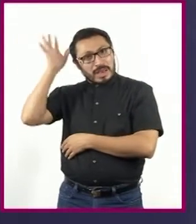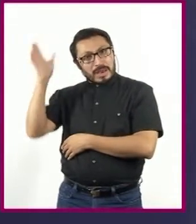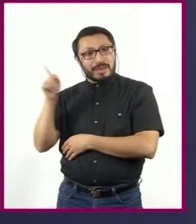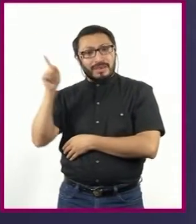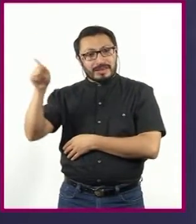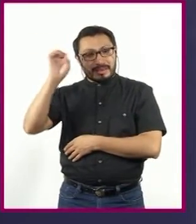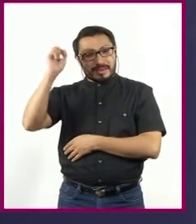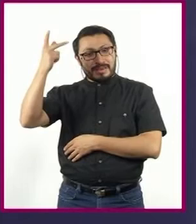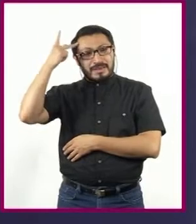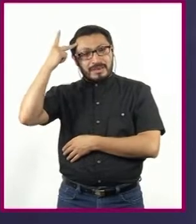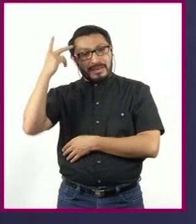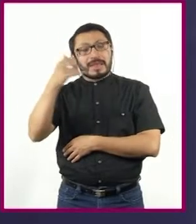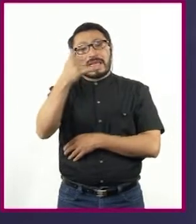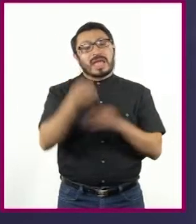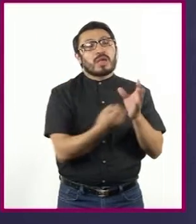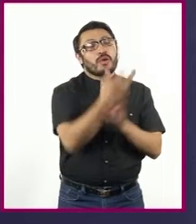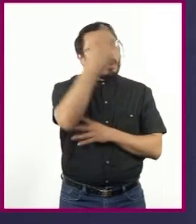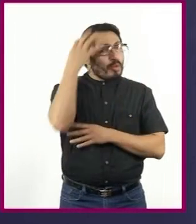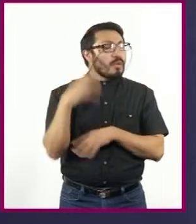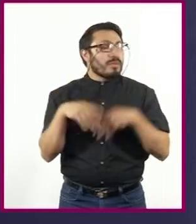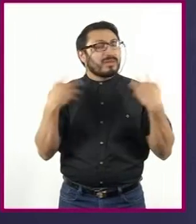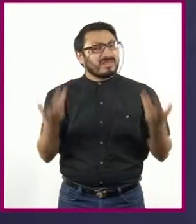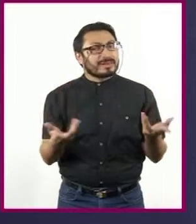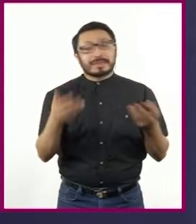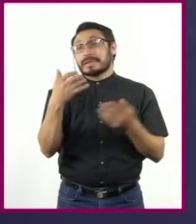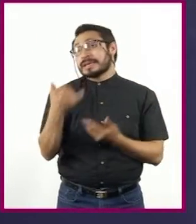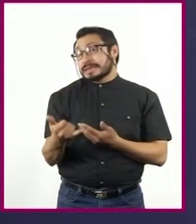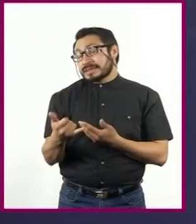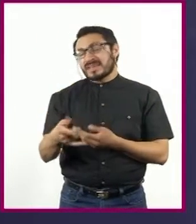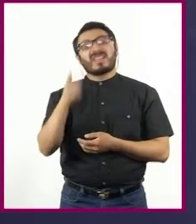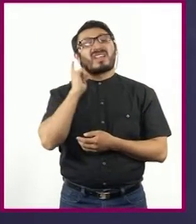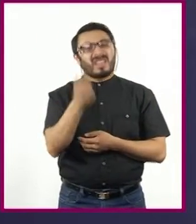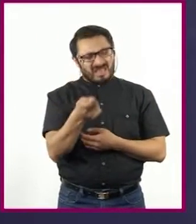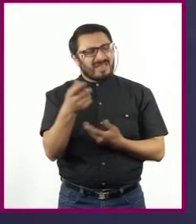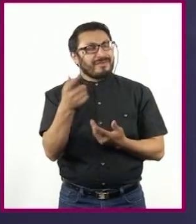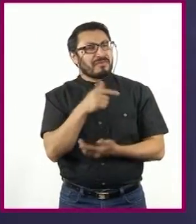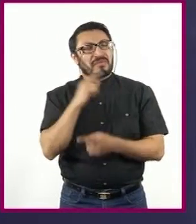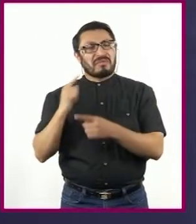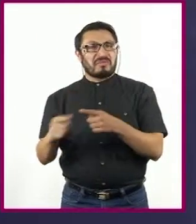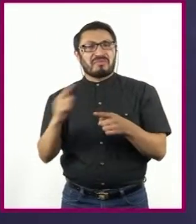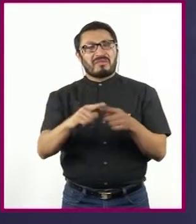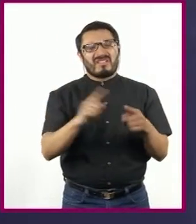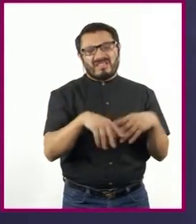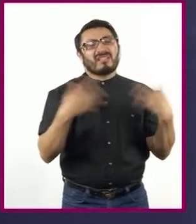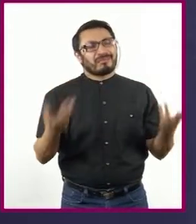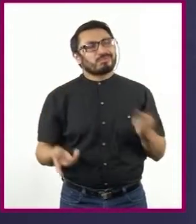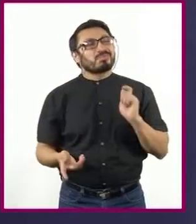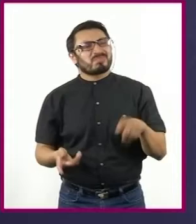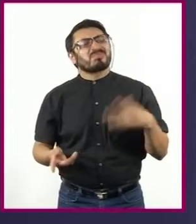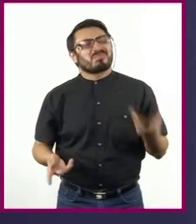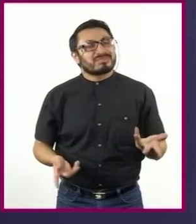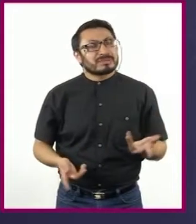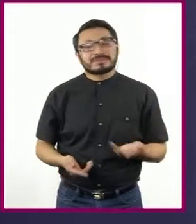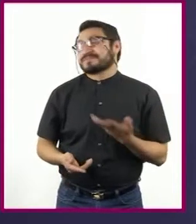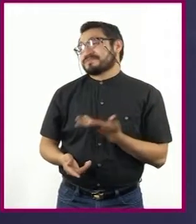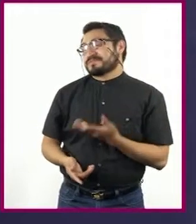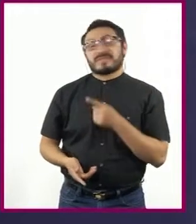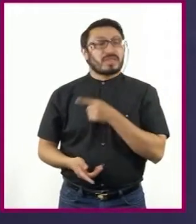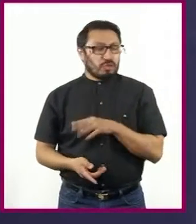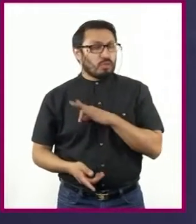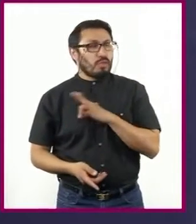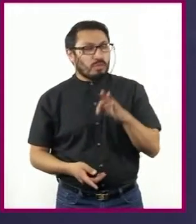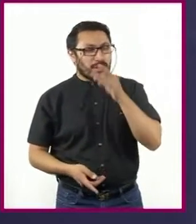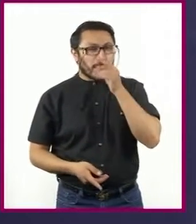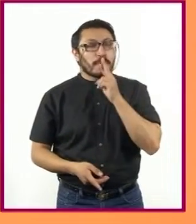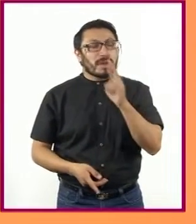Luis Potosí y Nuevo León? ¿Y qué significan estas diferencias? Leslie, ¿tú podrías responder